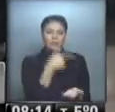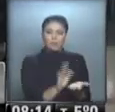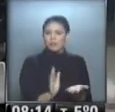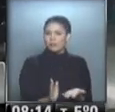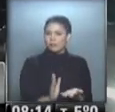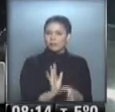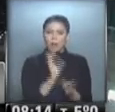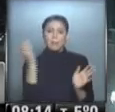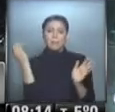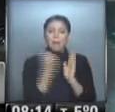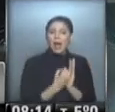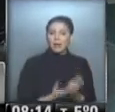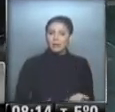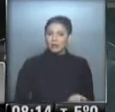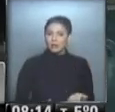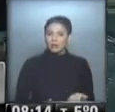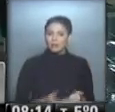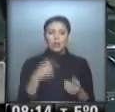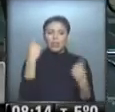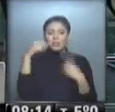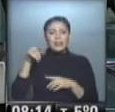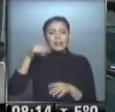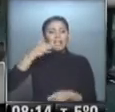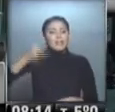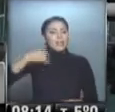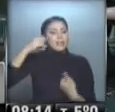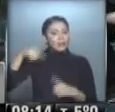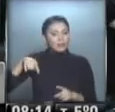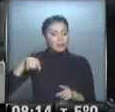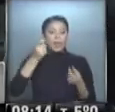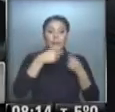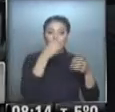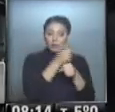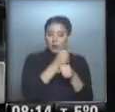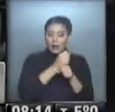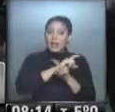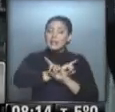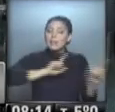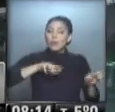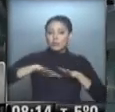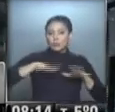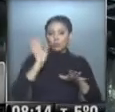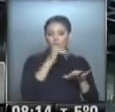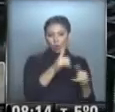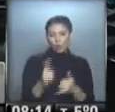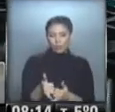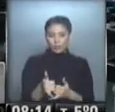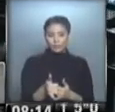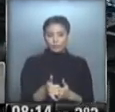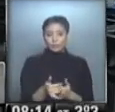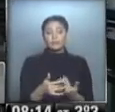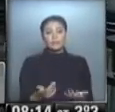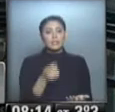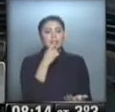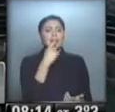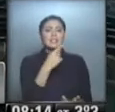descalificante, estigmatizador, que no responde a la realidad ni del mercado de trabajo ni de la situación de los jóvenes. Hablar